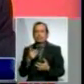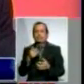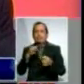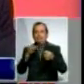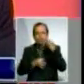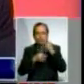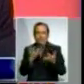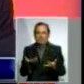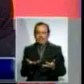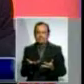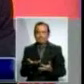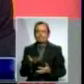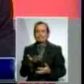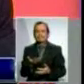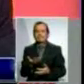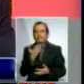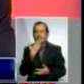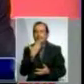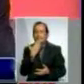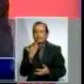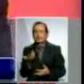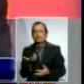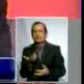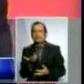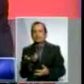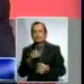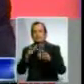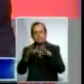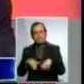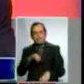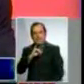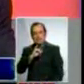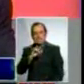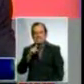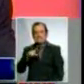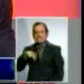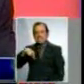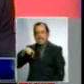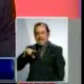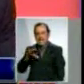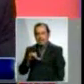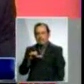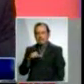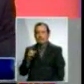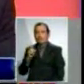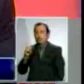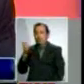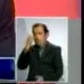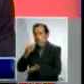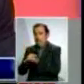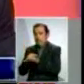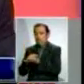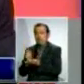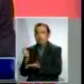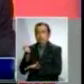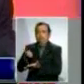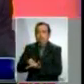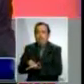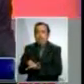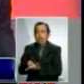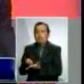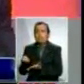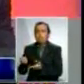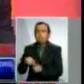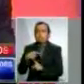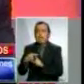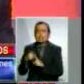justicia tal como las mismas isabel han reconocido finalmente los que no aclaman terminan pagando esos costos adicionales porque las